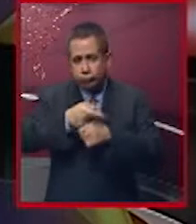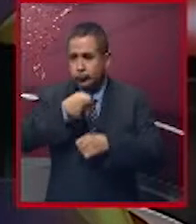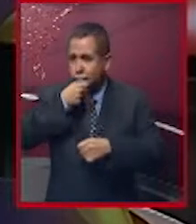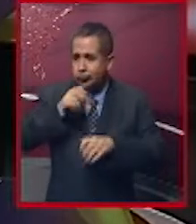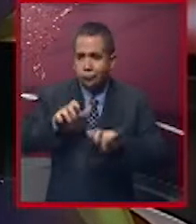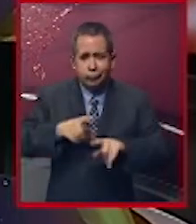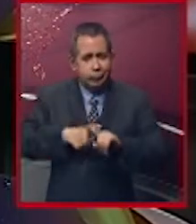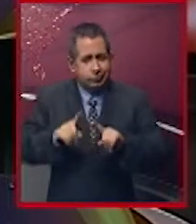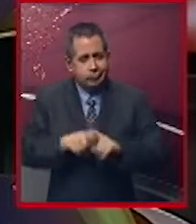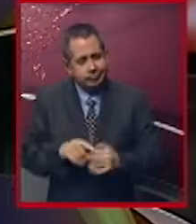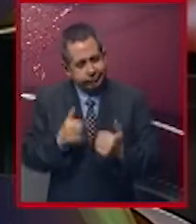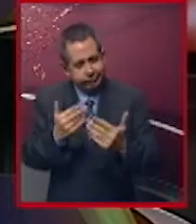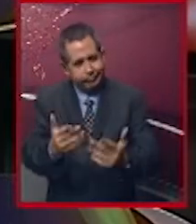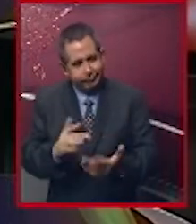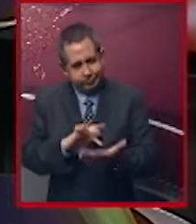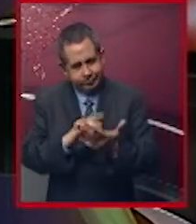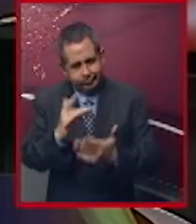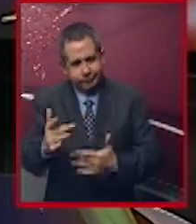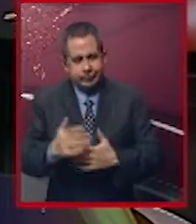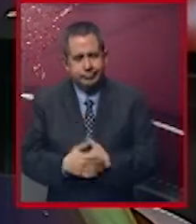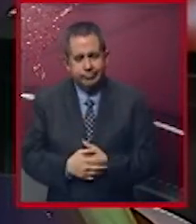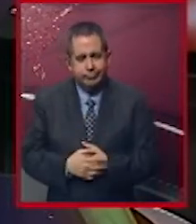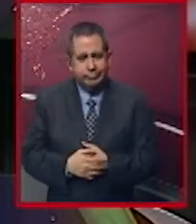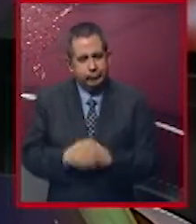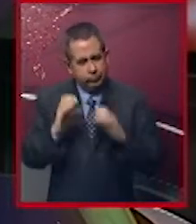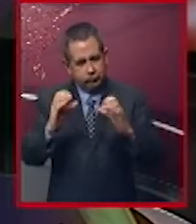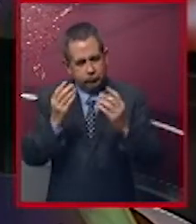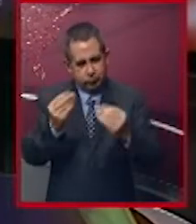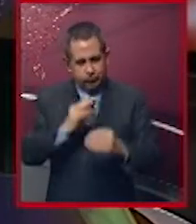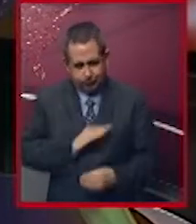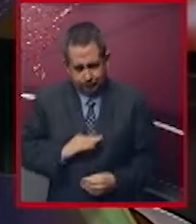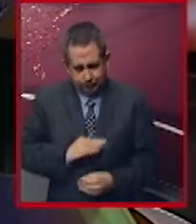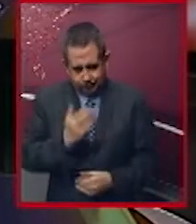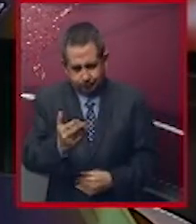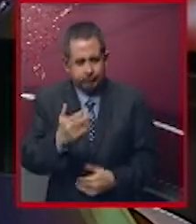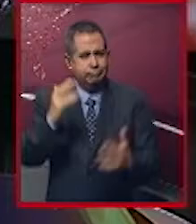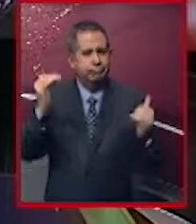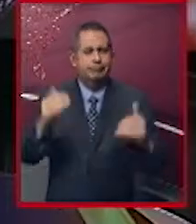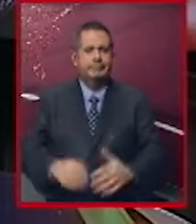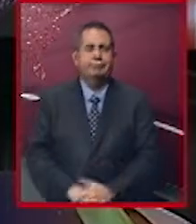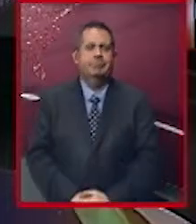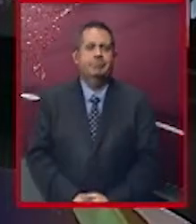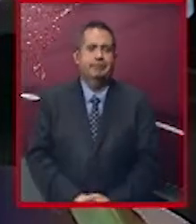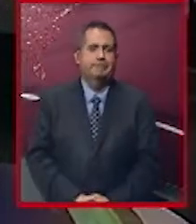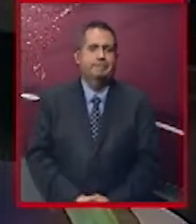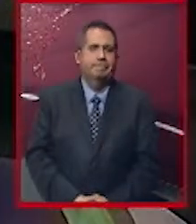Noticias del Congreso, yo le doy las gracias por su preferencia. Cuídese mucho, sea feliz. Hasta pronto.